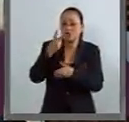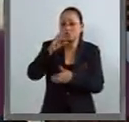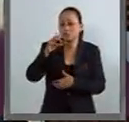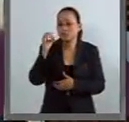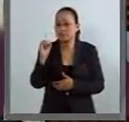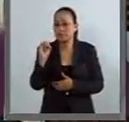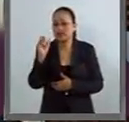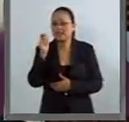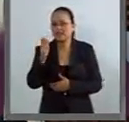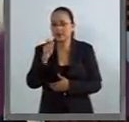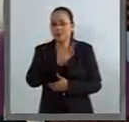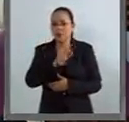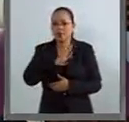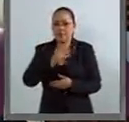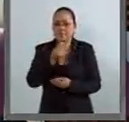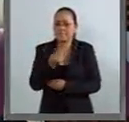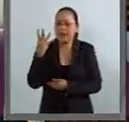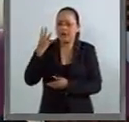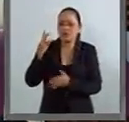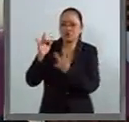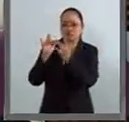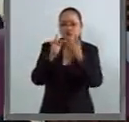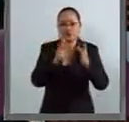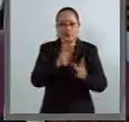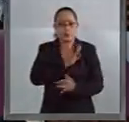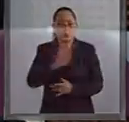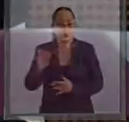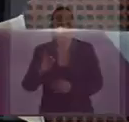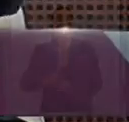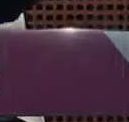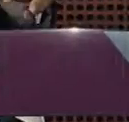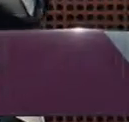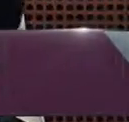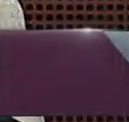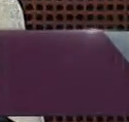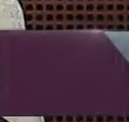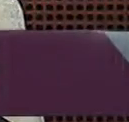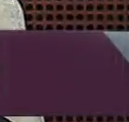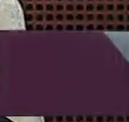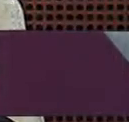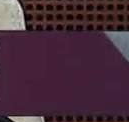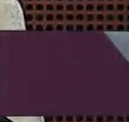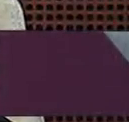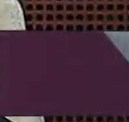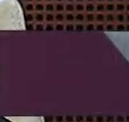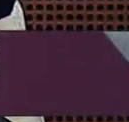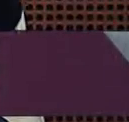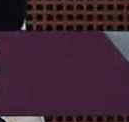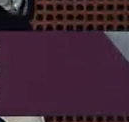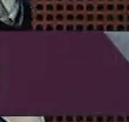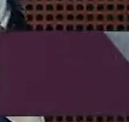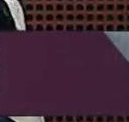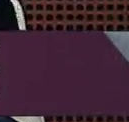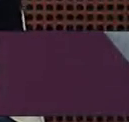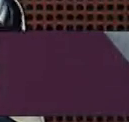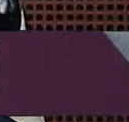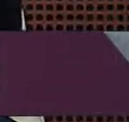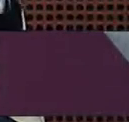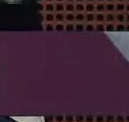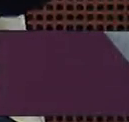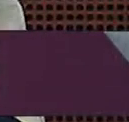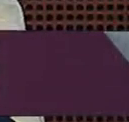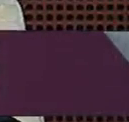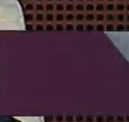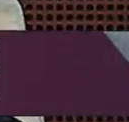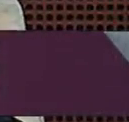nos permite estar simultáneamente en otros lugares. Y podemos estar periscopeando, y podemos estar tuiteando, y podemos estar comunicando, y podemos al